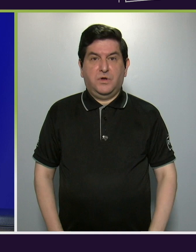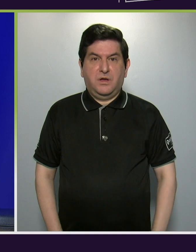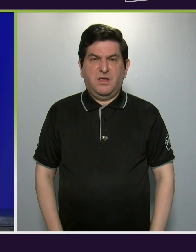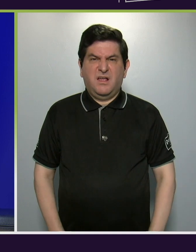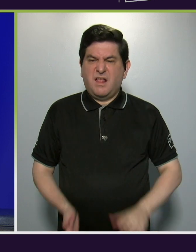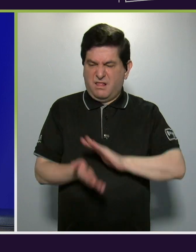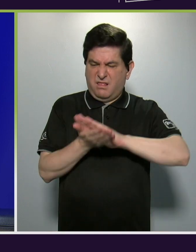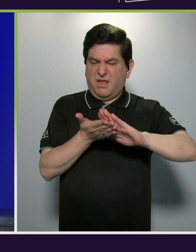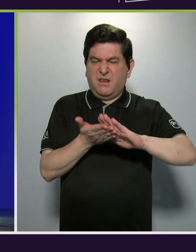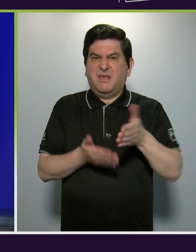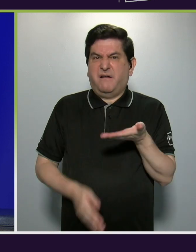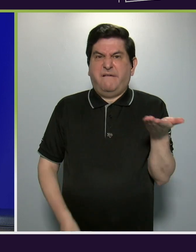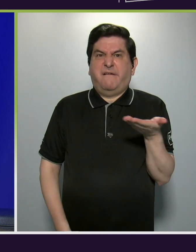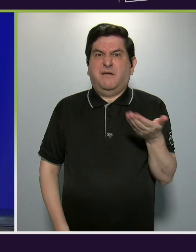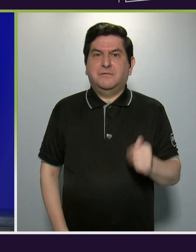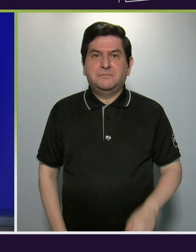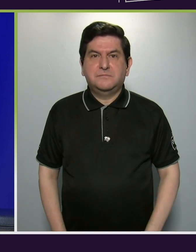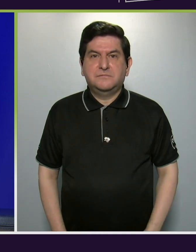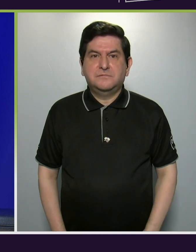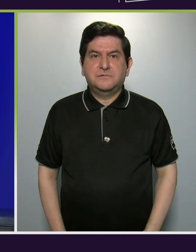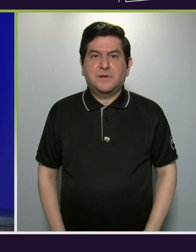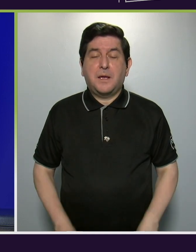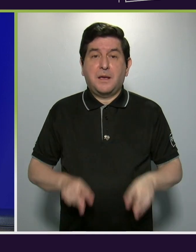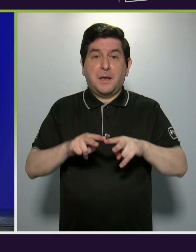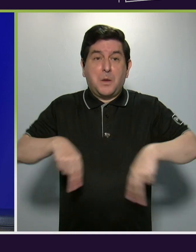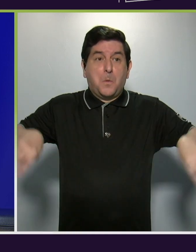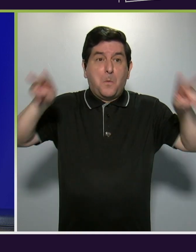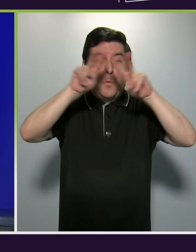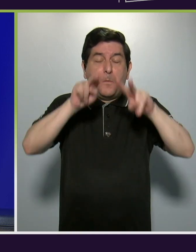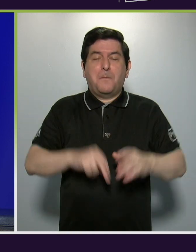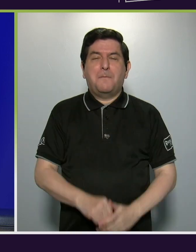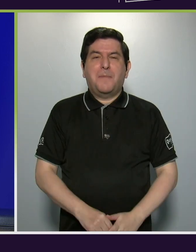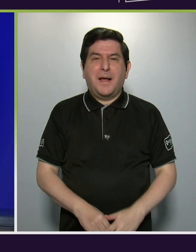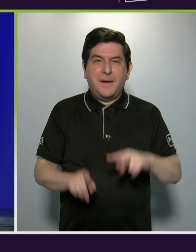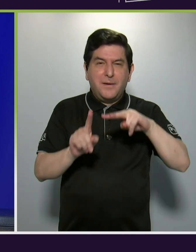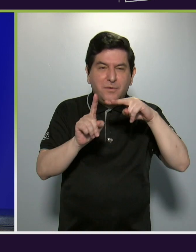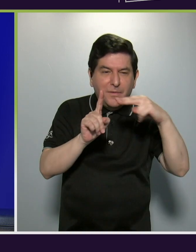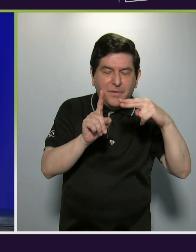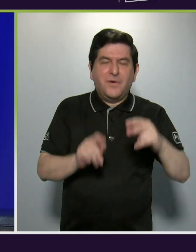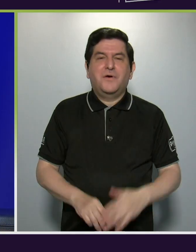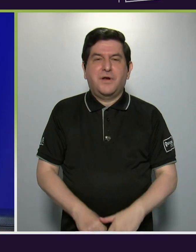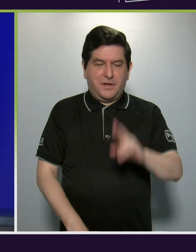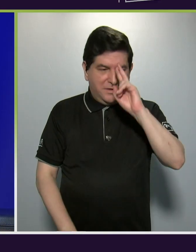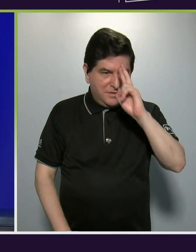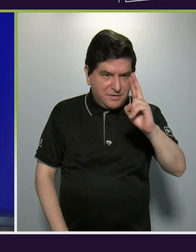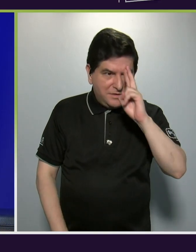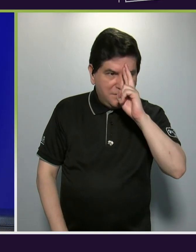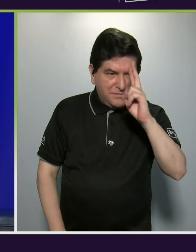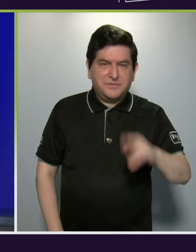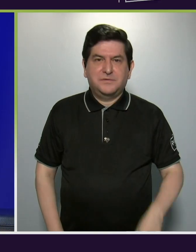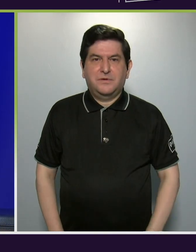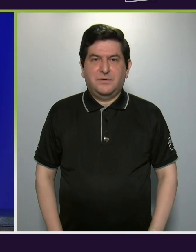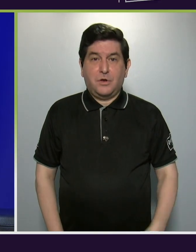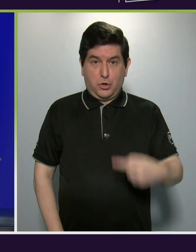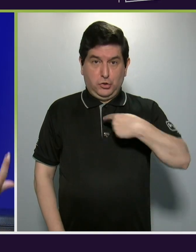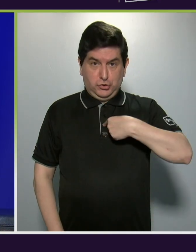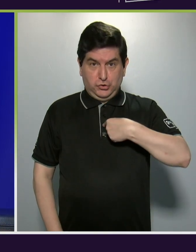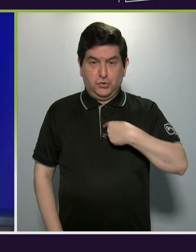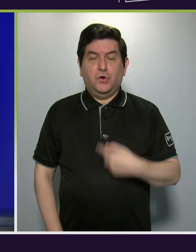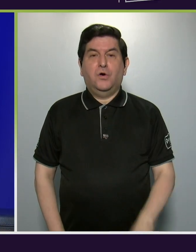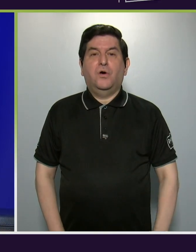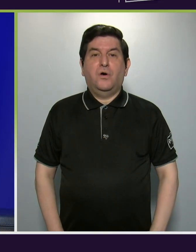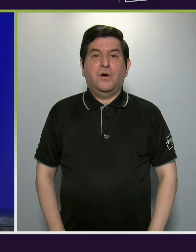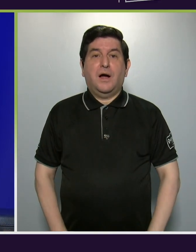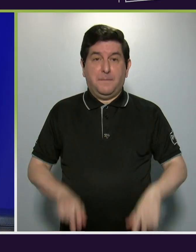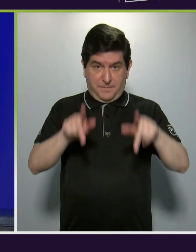es dignidad, y tiene que ver con un valor muy subjetivo de respeto que tenemos hacia yo como persona y hacia las